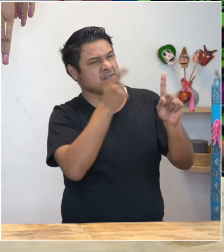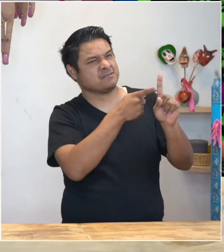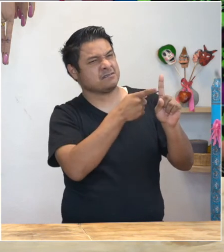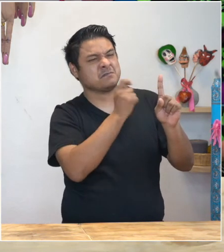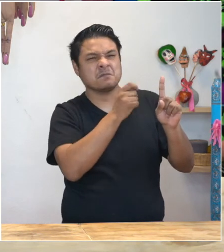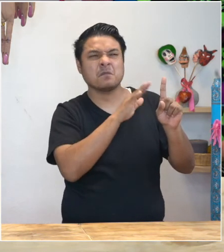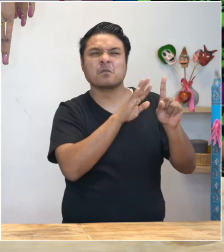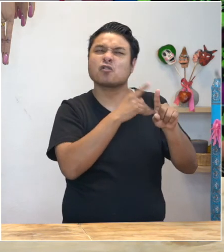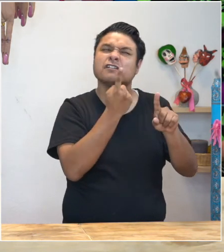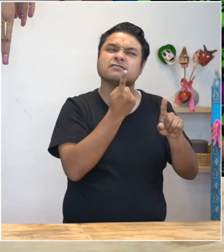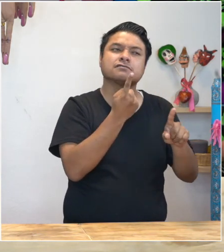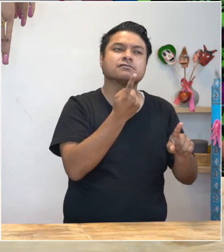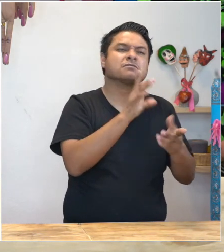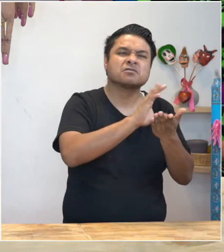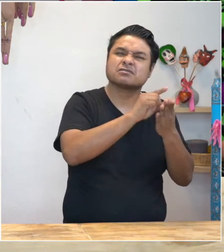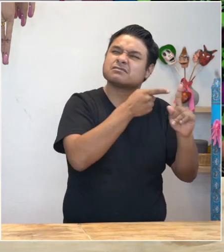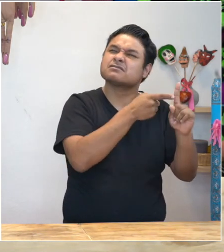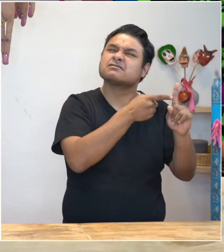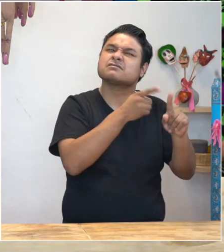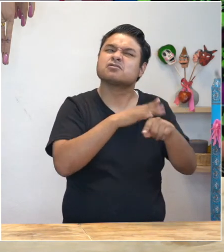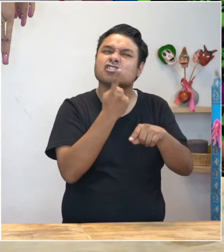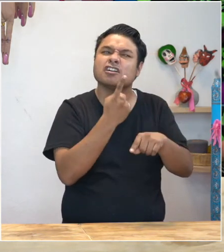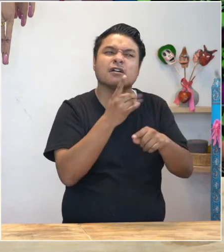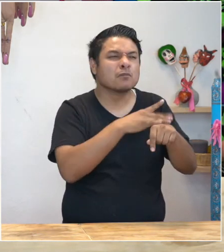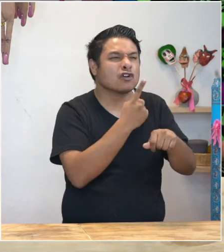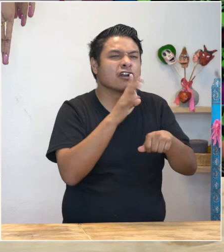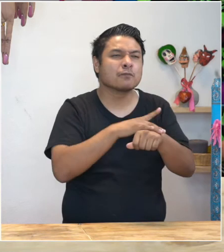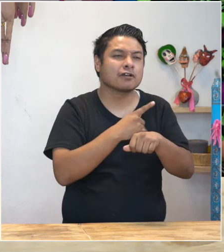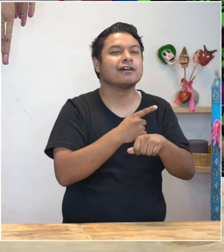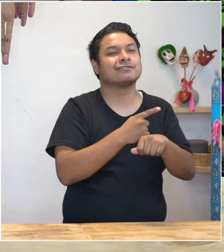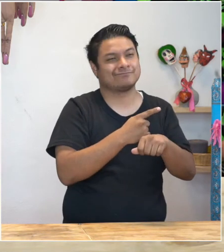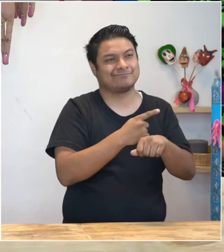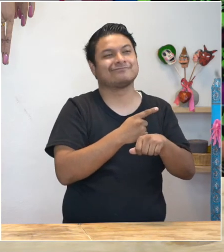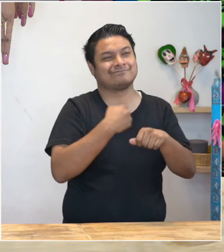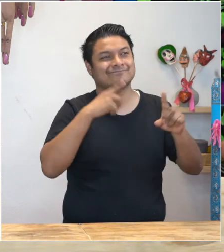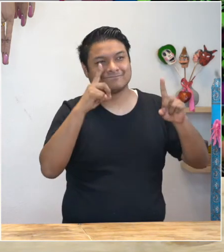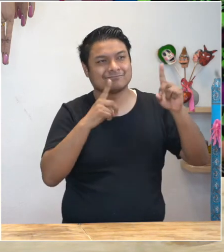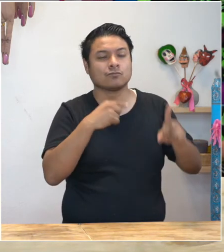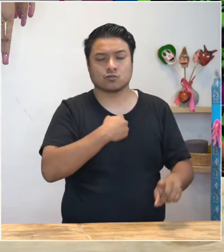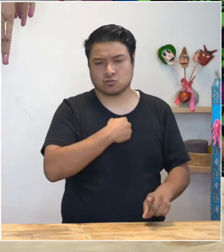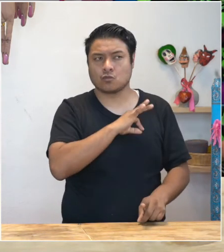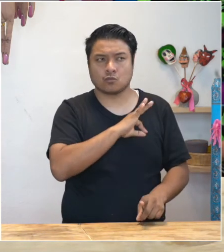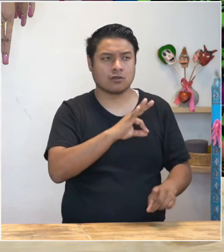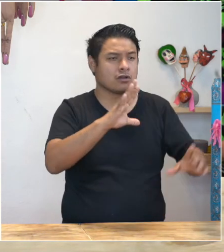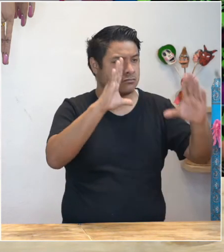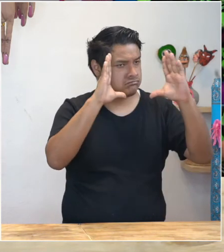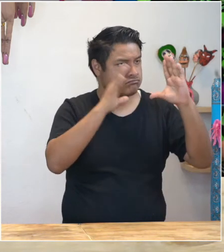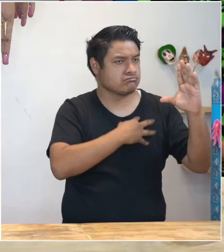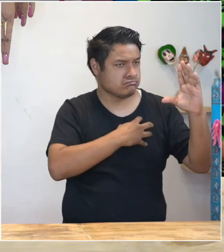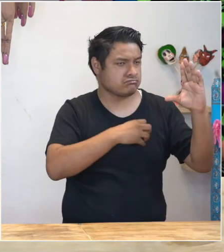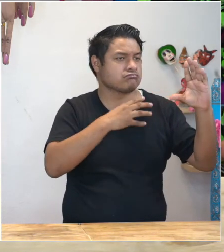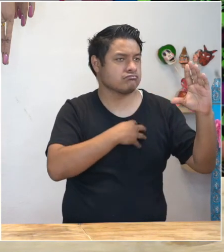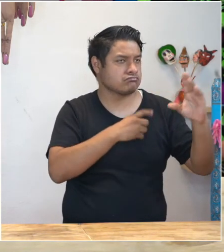¿no? De una manera tan sencilla como decirle, tiene esta condición,